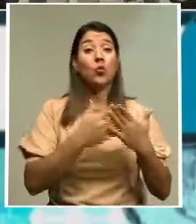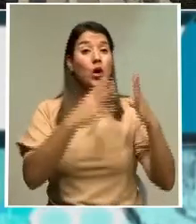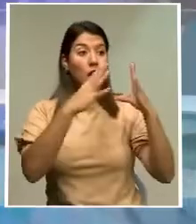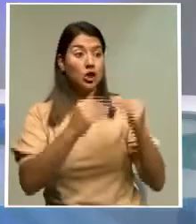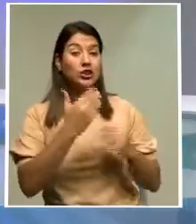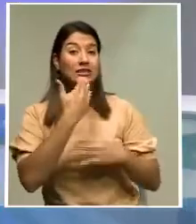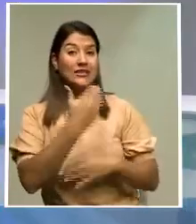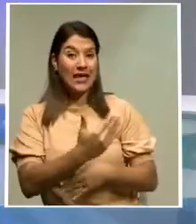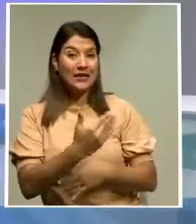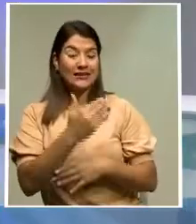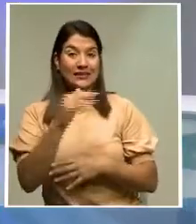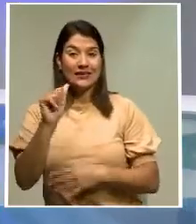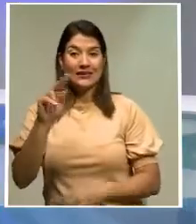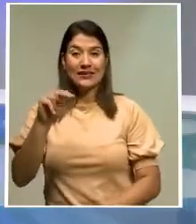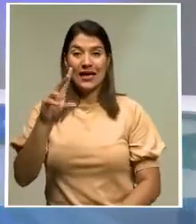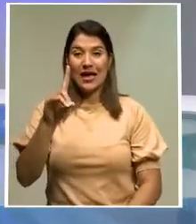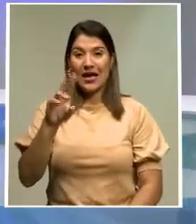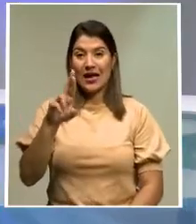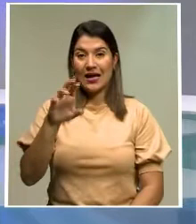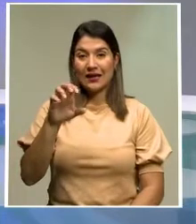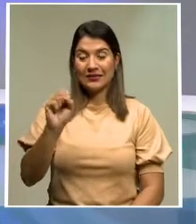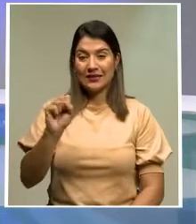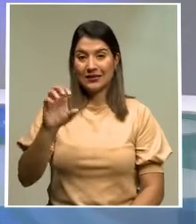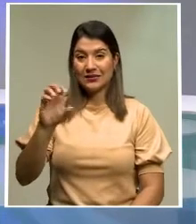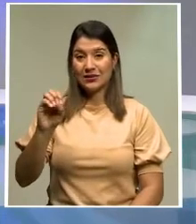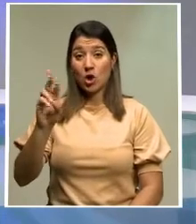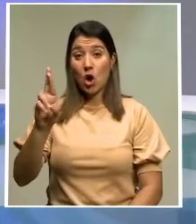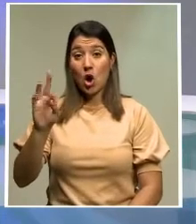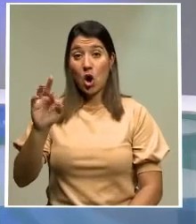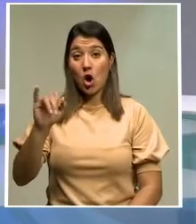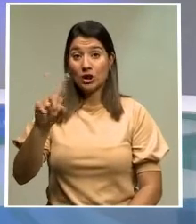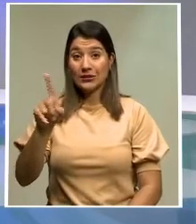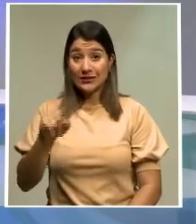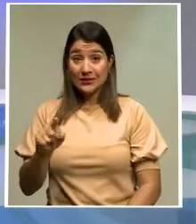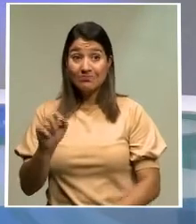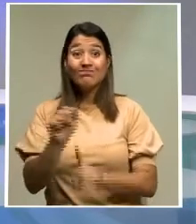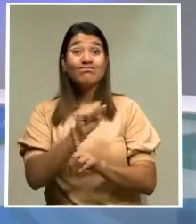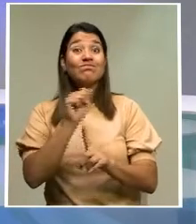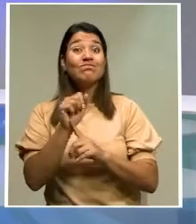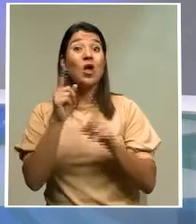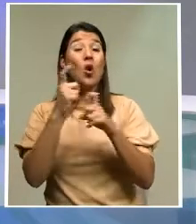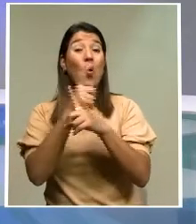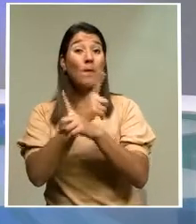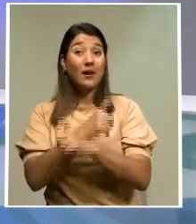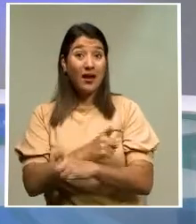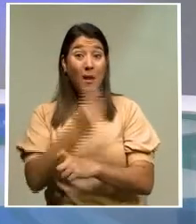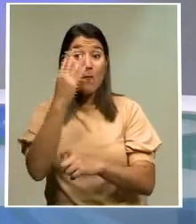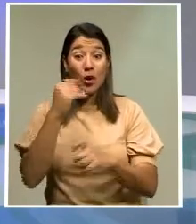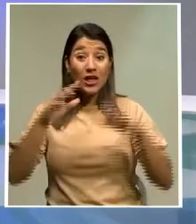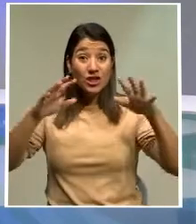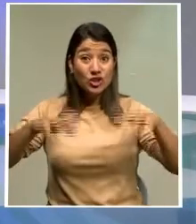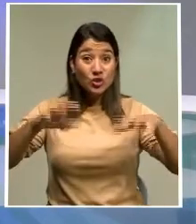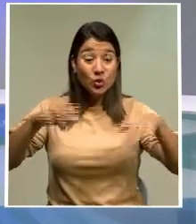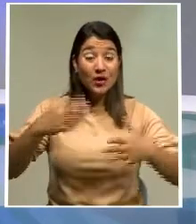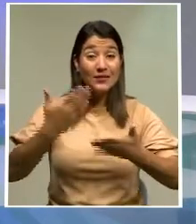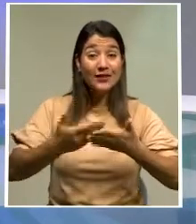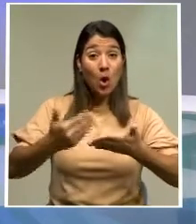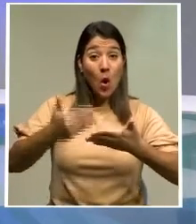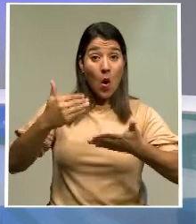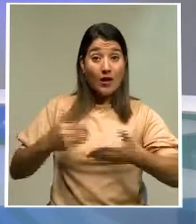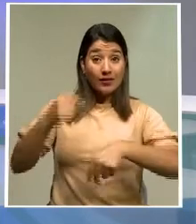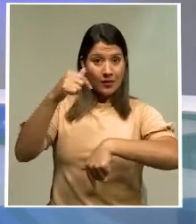Ortiz. Una situación muy complicada en muchos lugares. El adelanto del invierno que entró con mucha